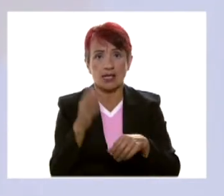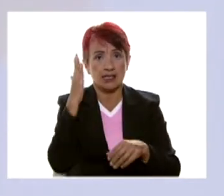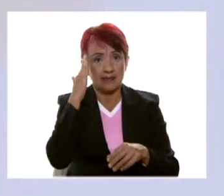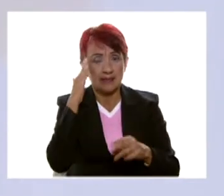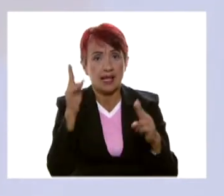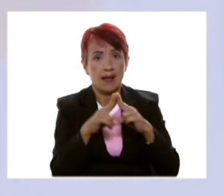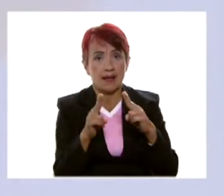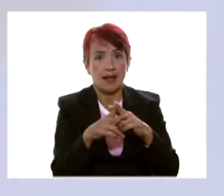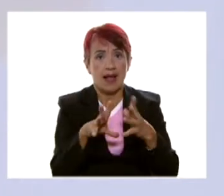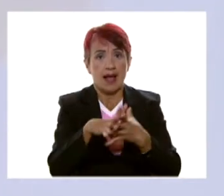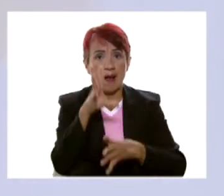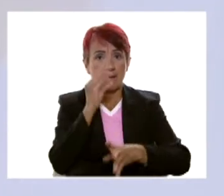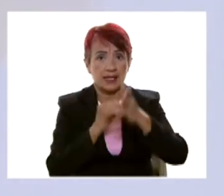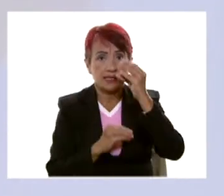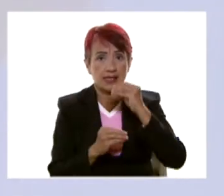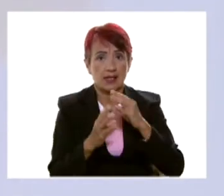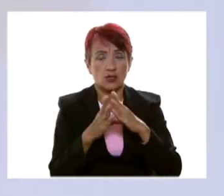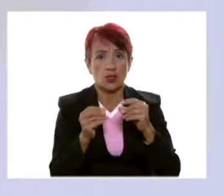¿ok?